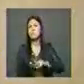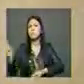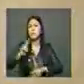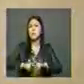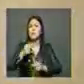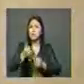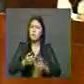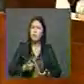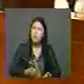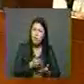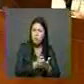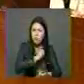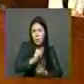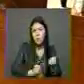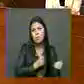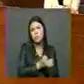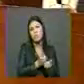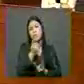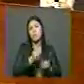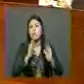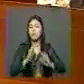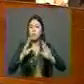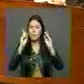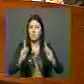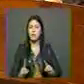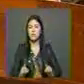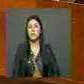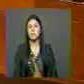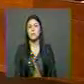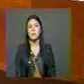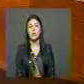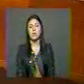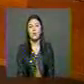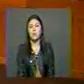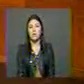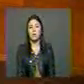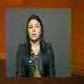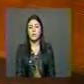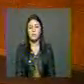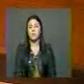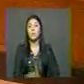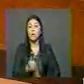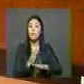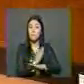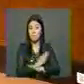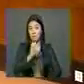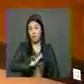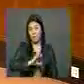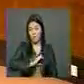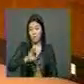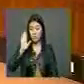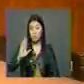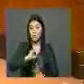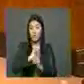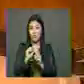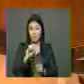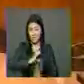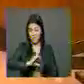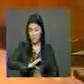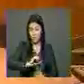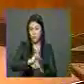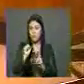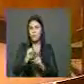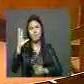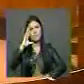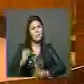aportar elementos de juicio para esta trascendental decisión. Como señala Cohen, una de las características de las sociedades pluralistas es que existen